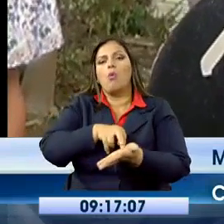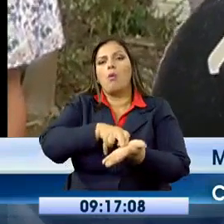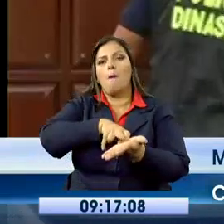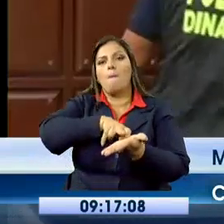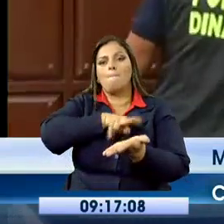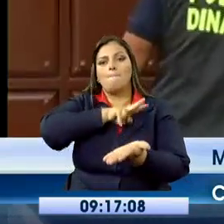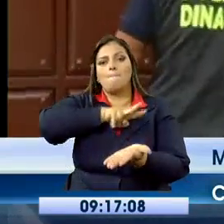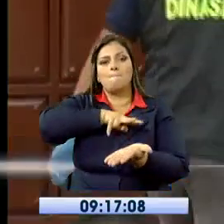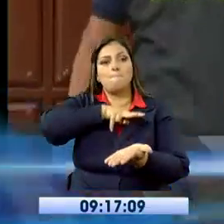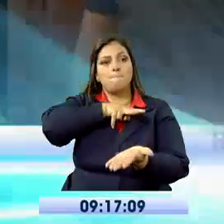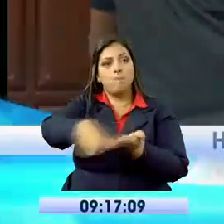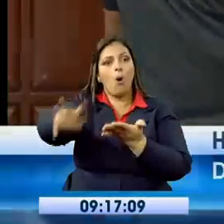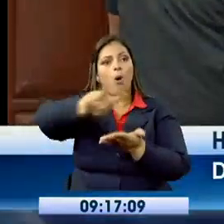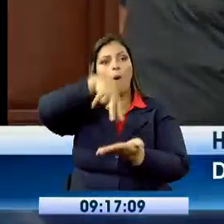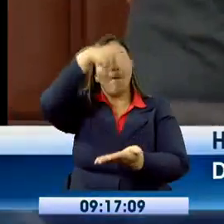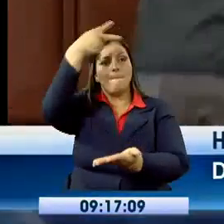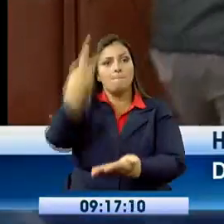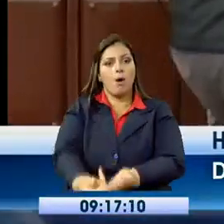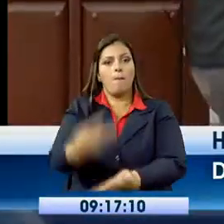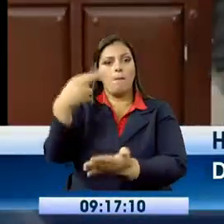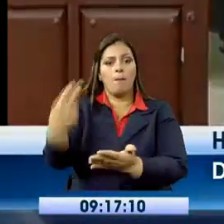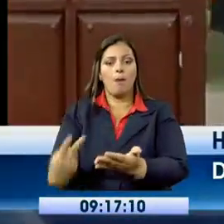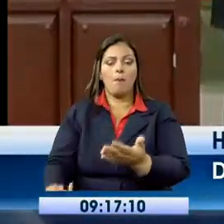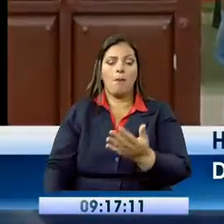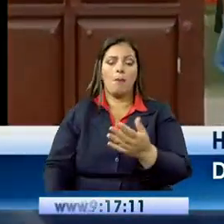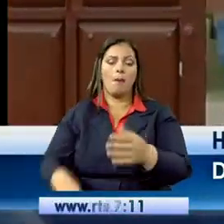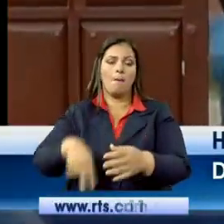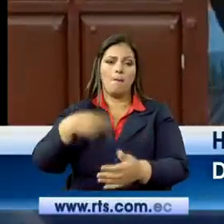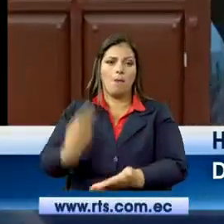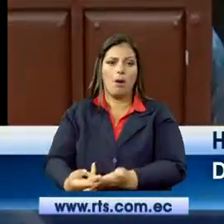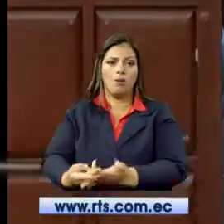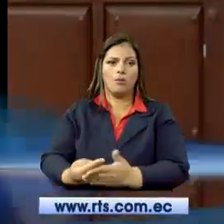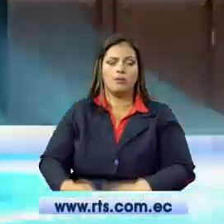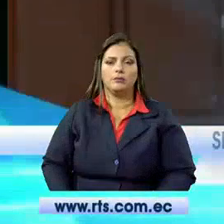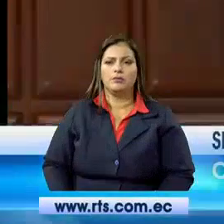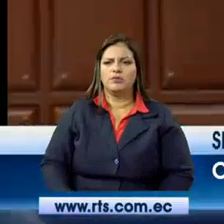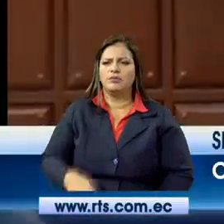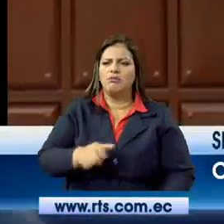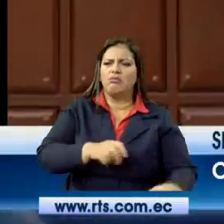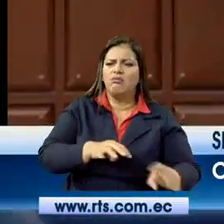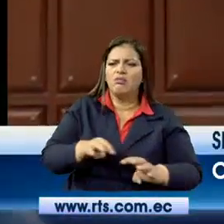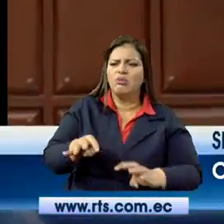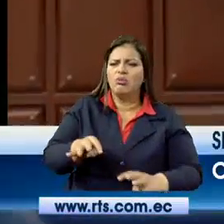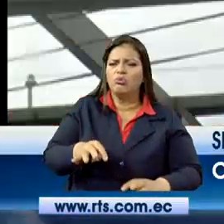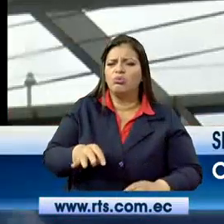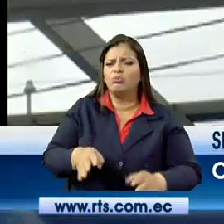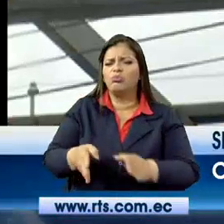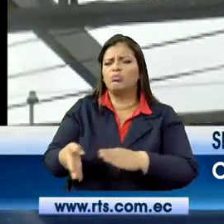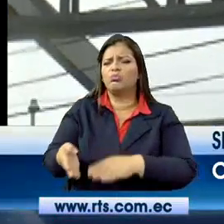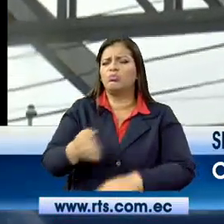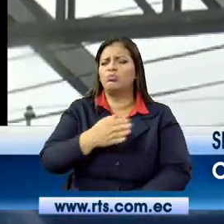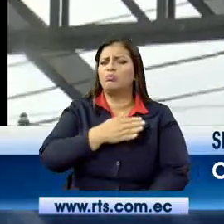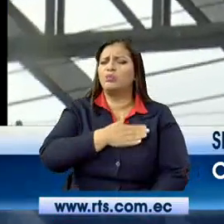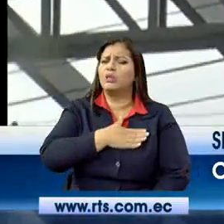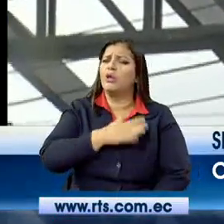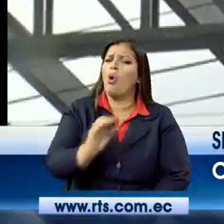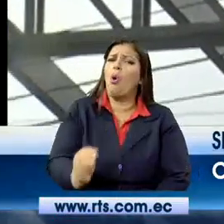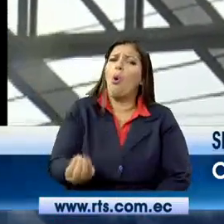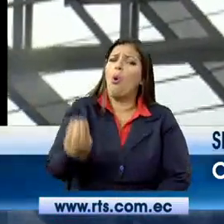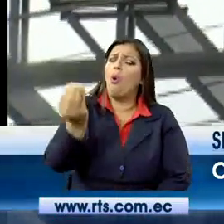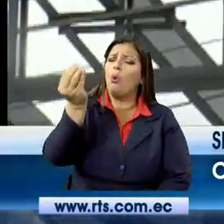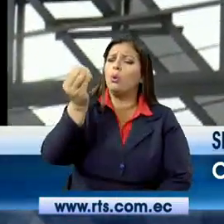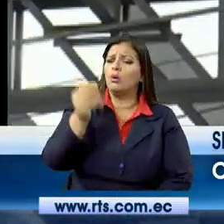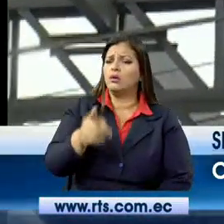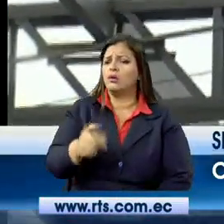porque... Mientras tanto, moradores del lugar expresaron su tristeza por el deceso del joven. Un vecino, quien también trabaja como